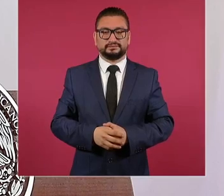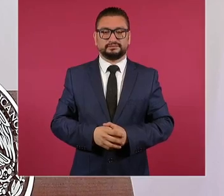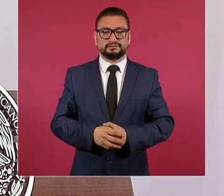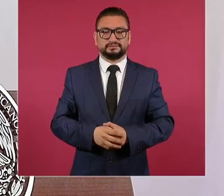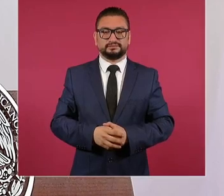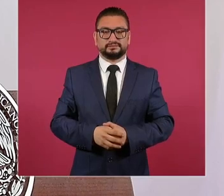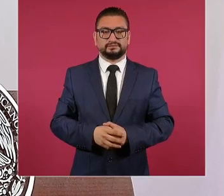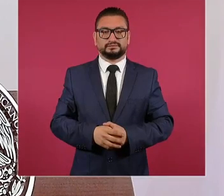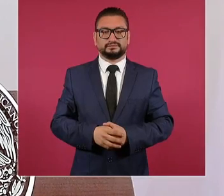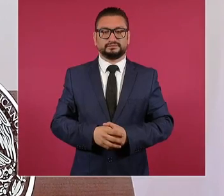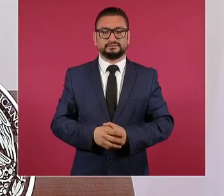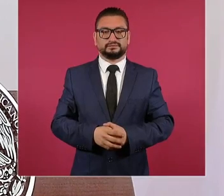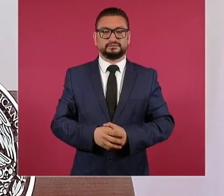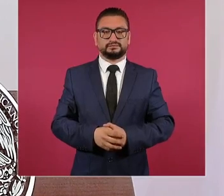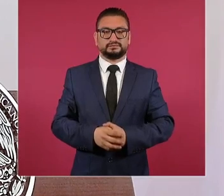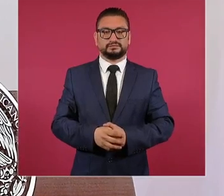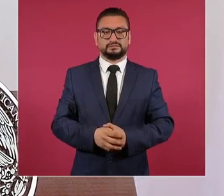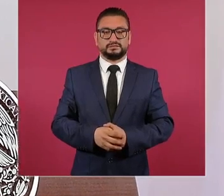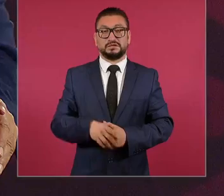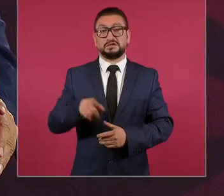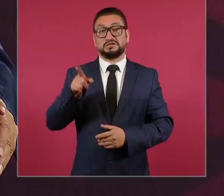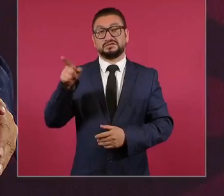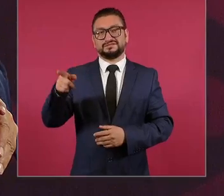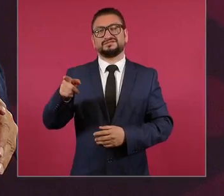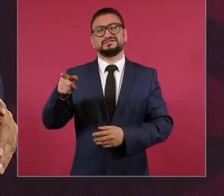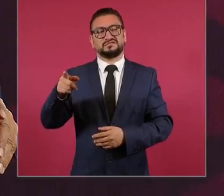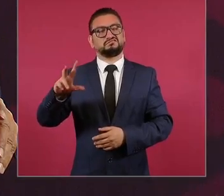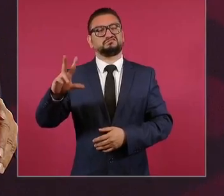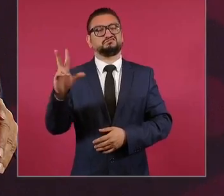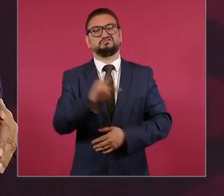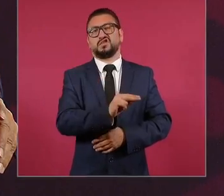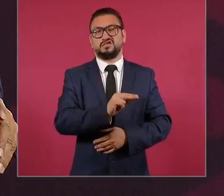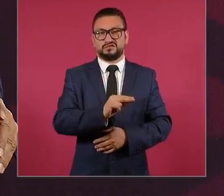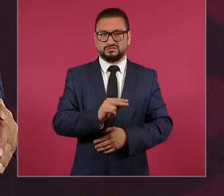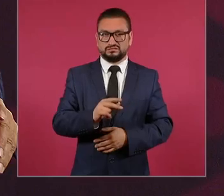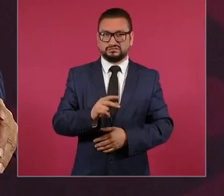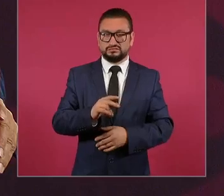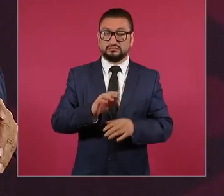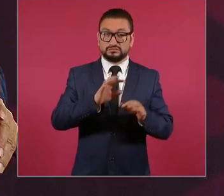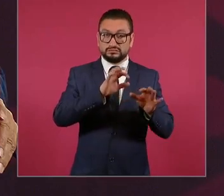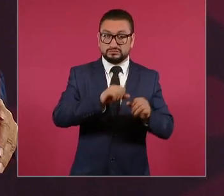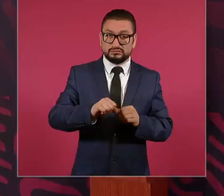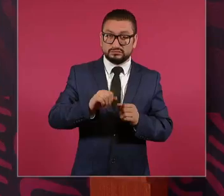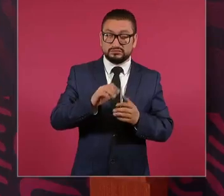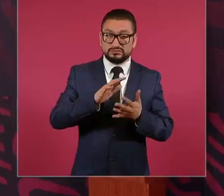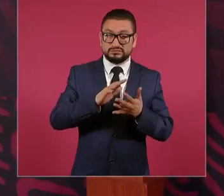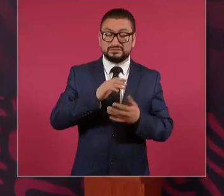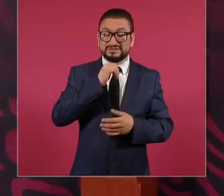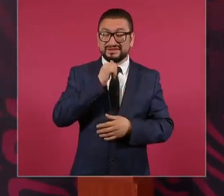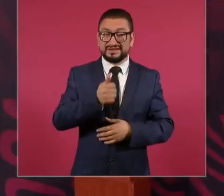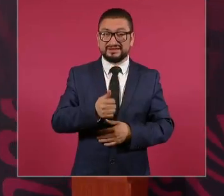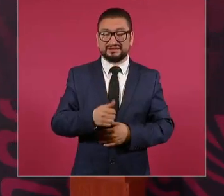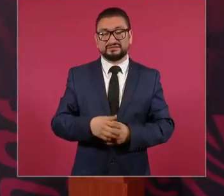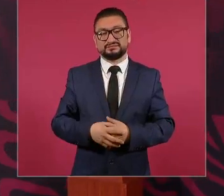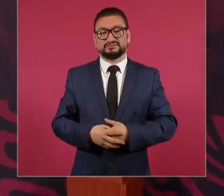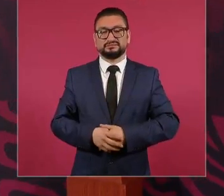Y niega la orden de aprehensión. No sabía